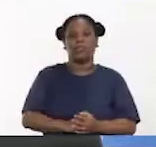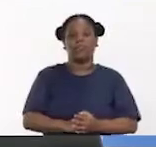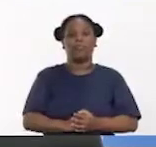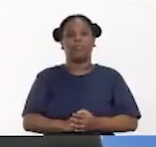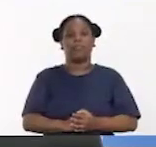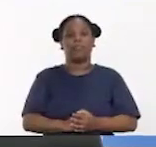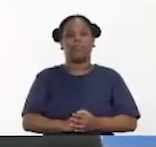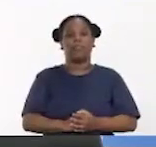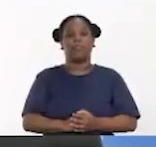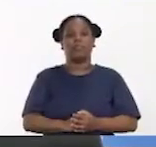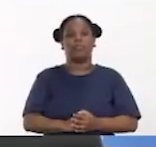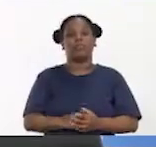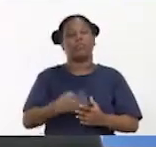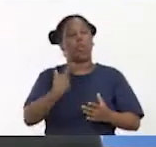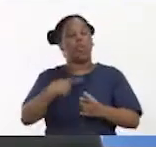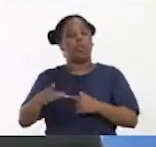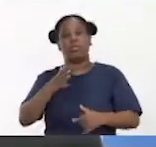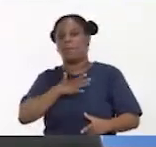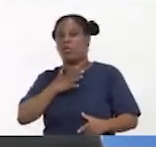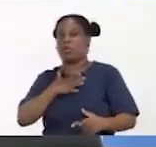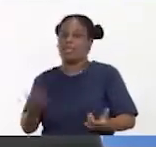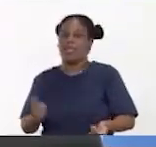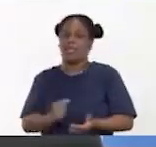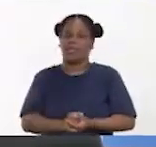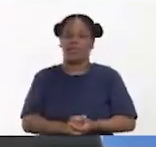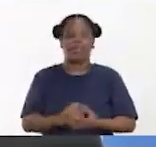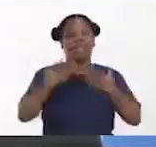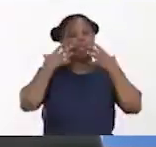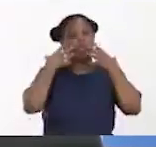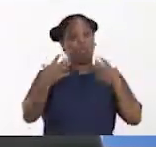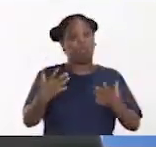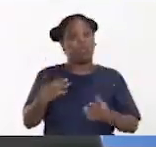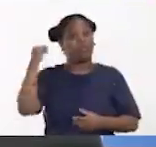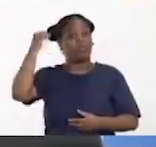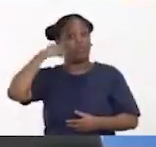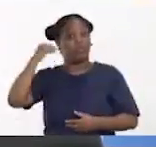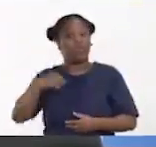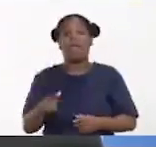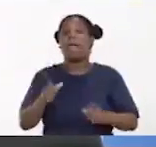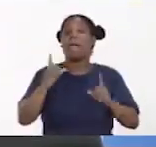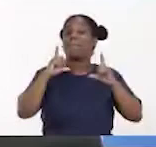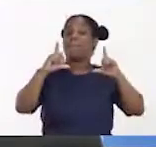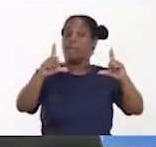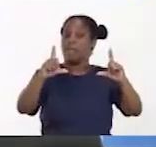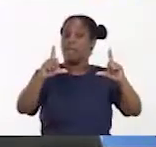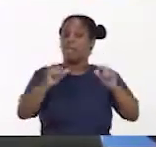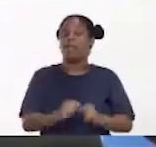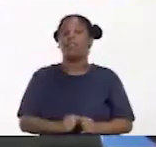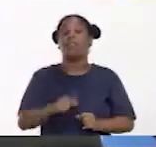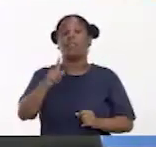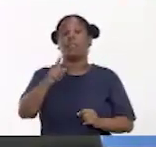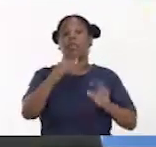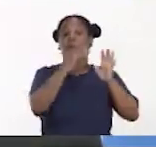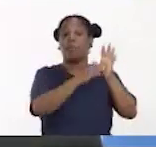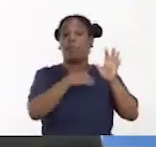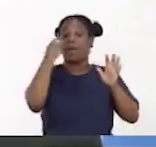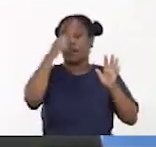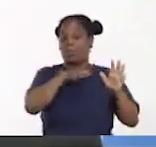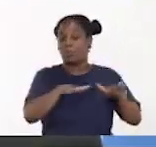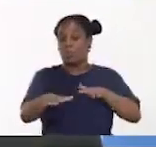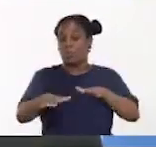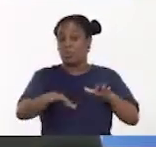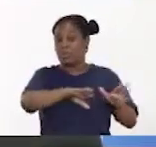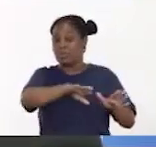los parámetros de desplazamiento de las curvas para obtener la ecuación de una función que se